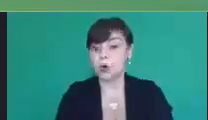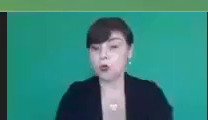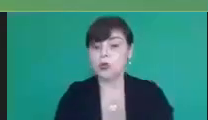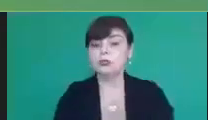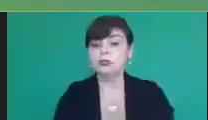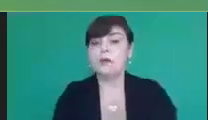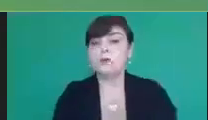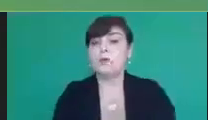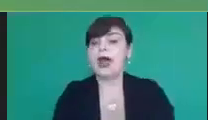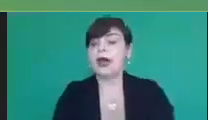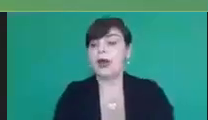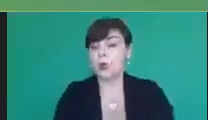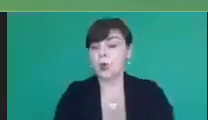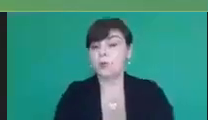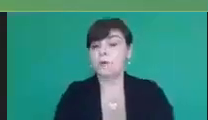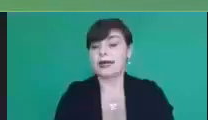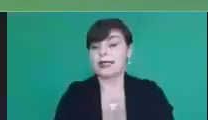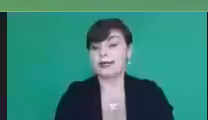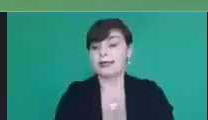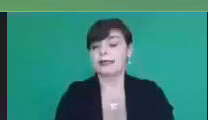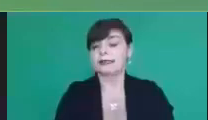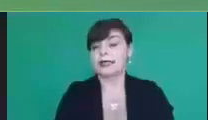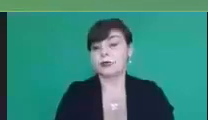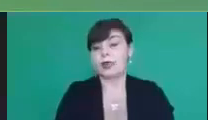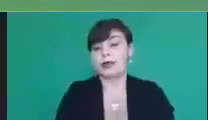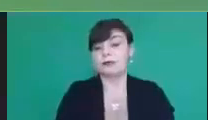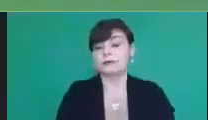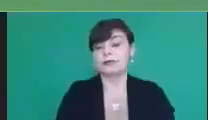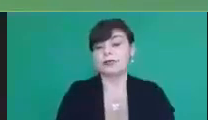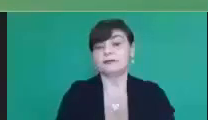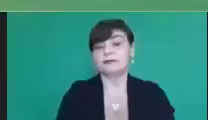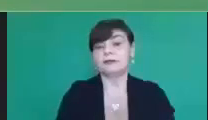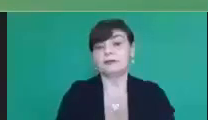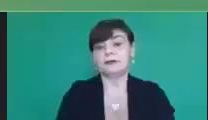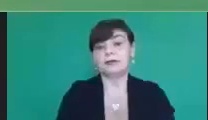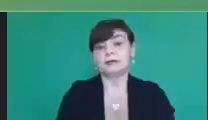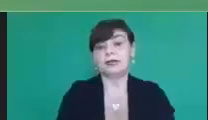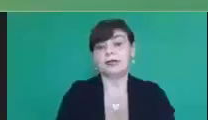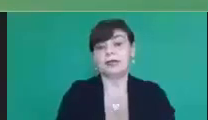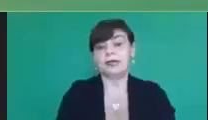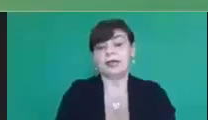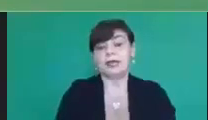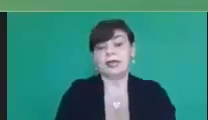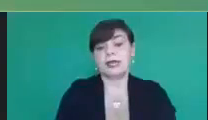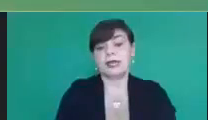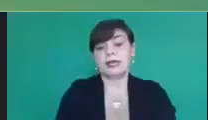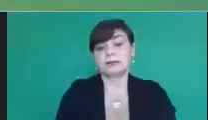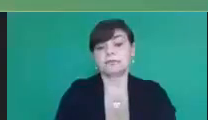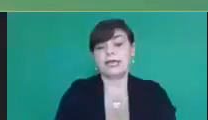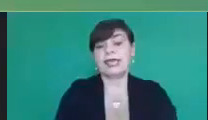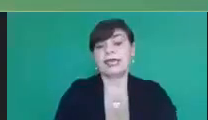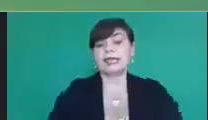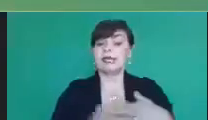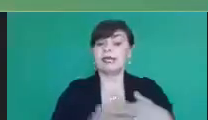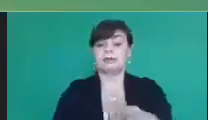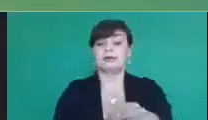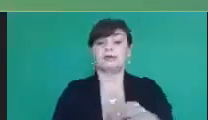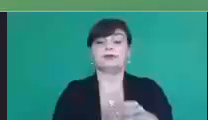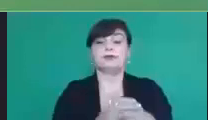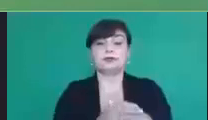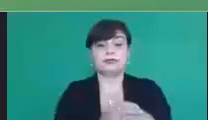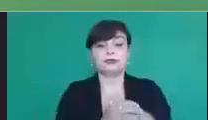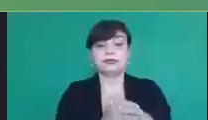inocuos para un mañana saludable. Y definitivamente que en este caso